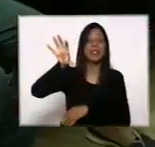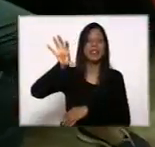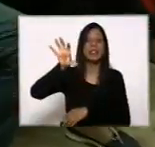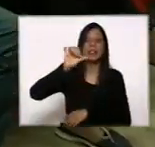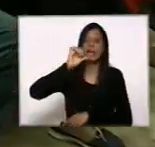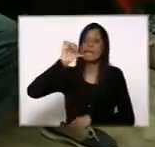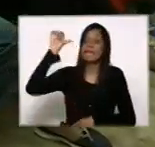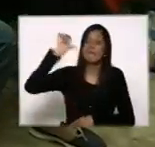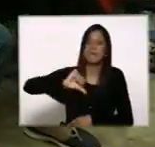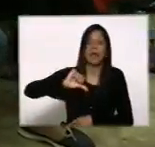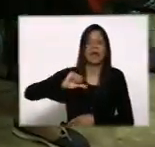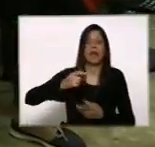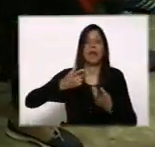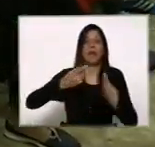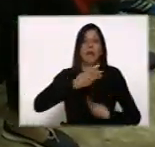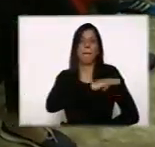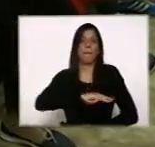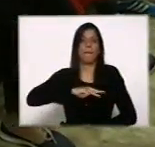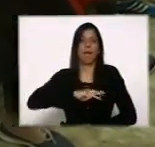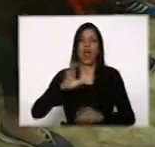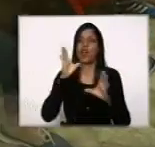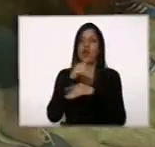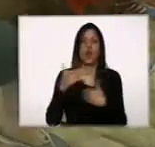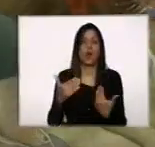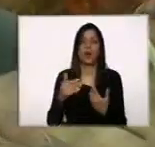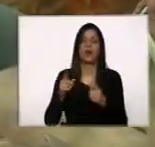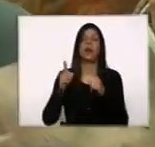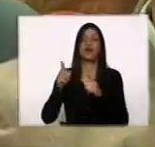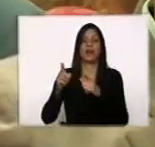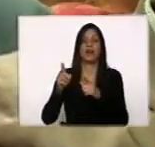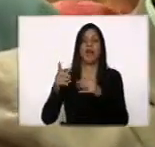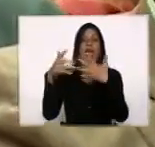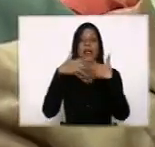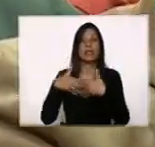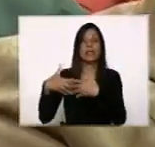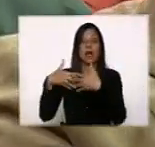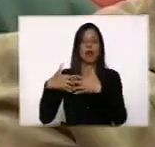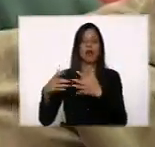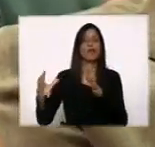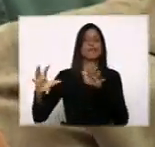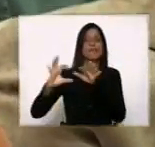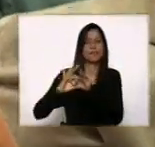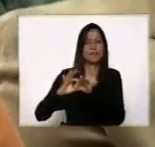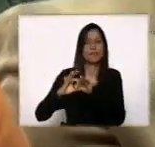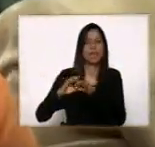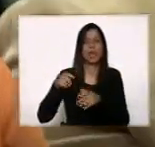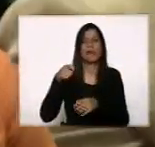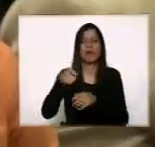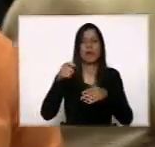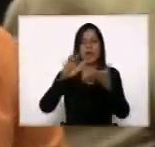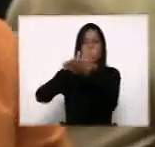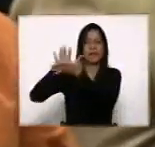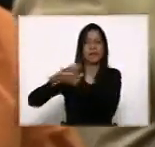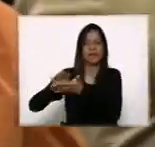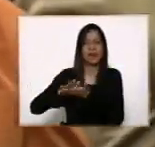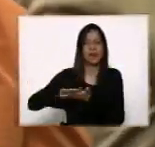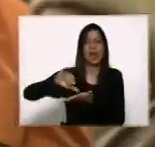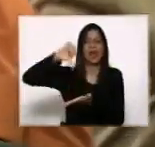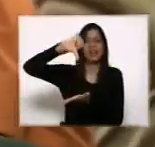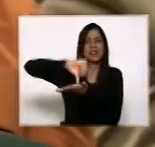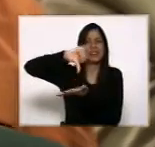inmoralidad, naciones que acompañaron a los genocidas, que destruyeron Irak y causaron más de 1 millón de